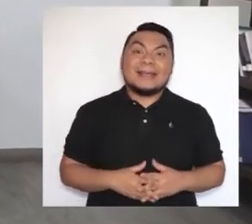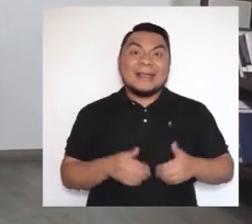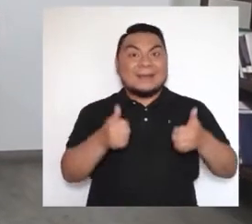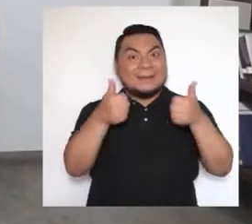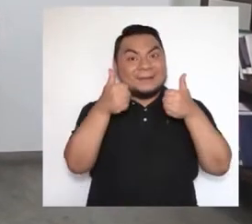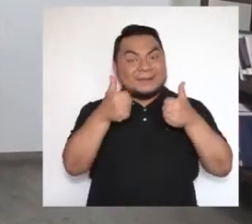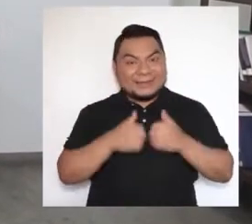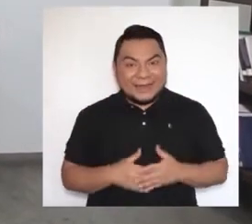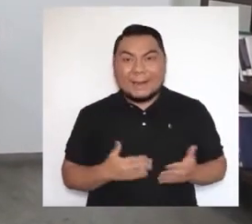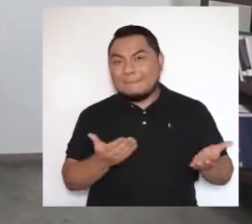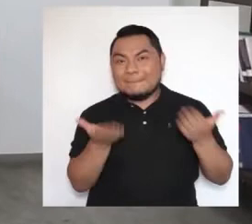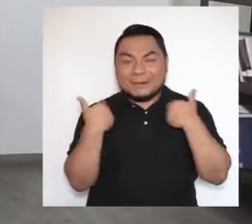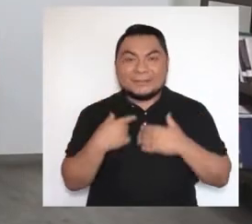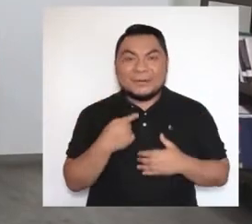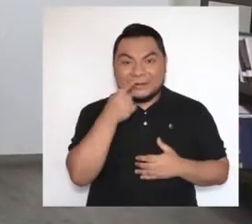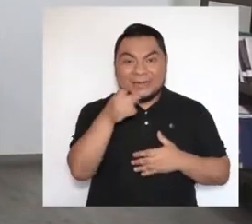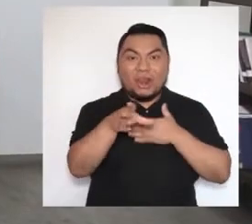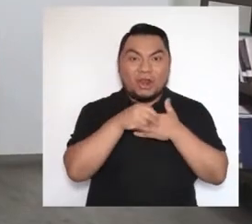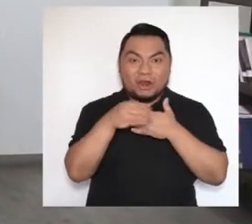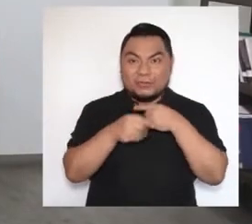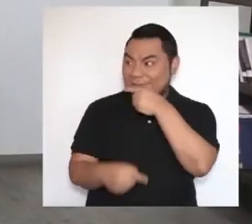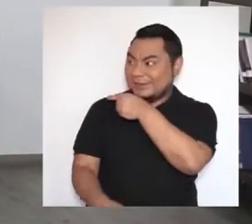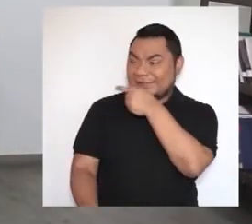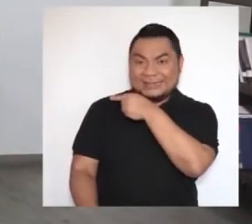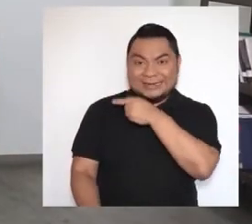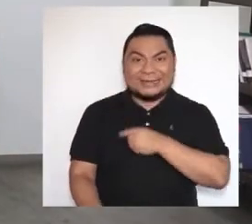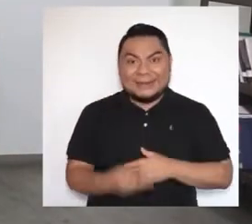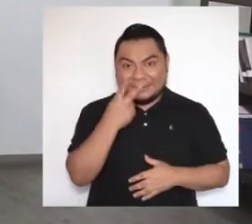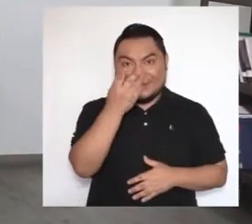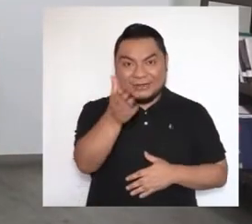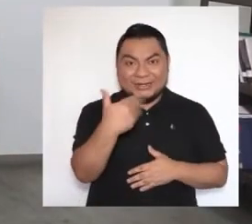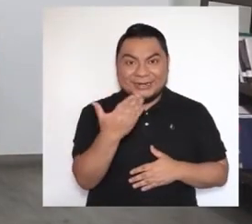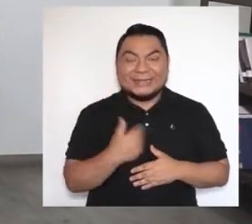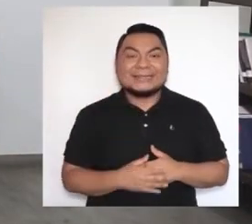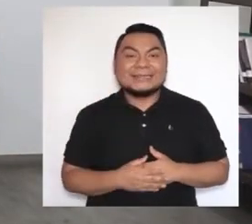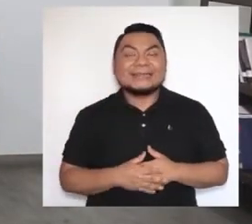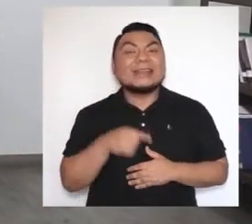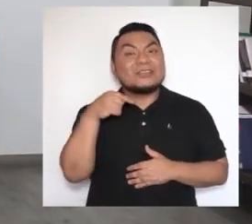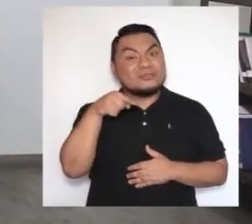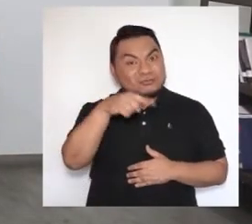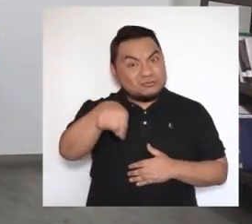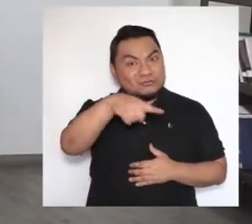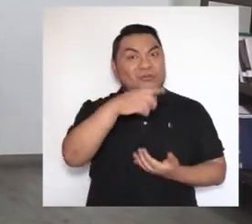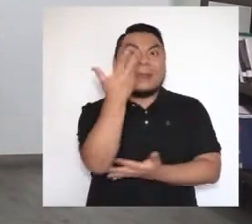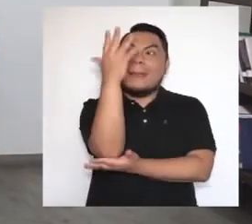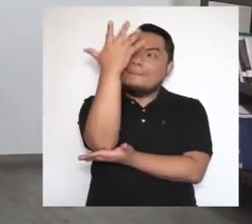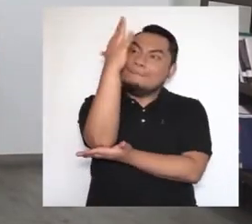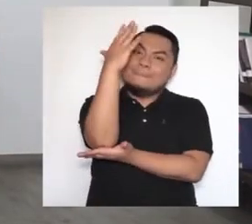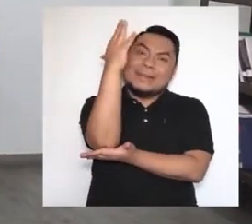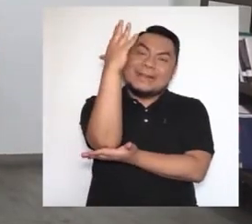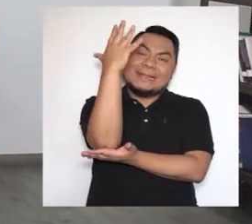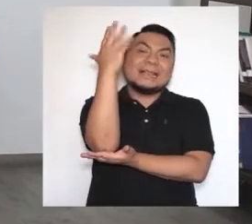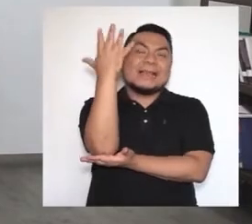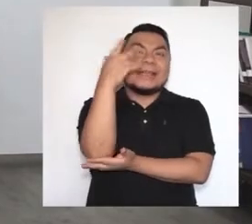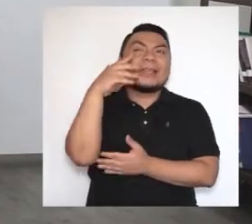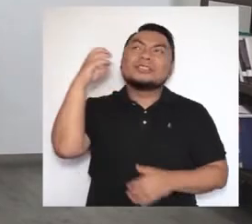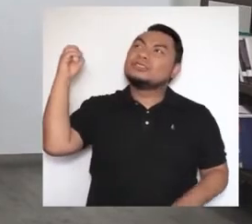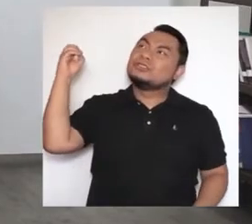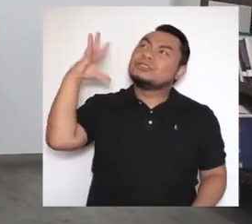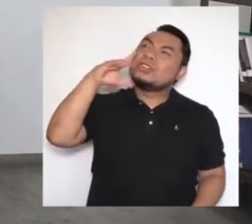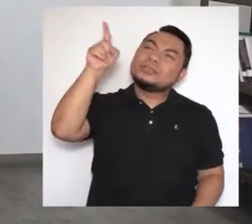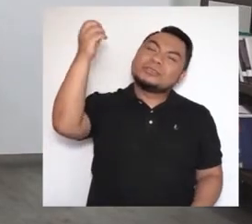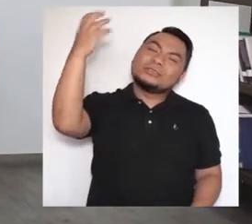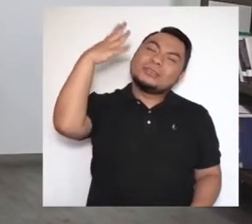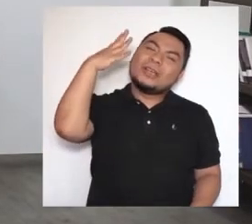¡Ah! ¡Muy bien! ¡Vamos! ¡Oh! ¡Yo lo hago más o menos así! ¡Y soy una planta! ¡Y recibo la luz